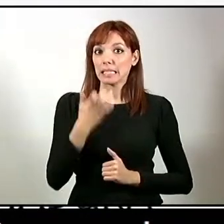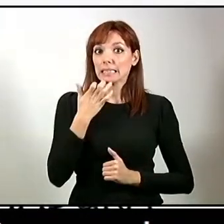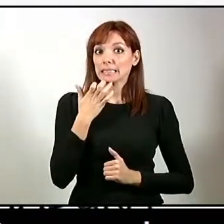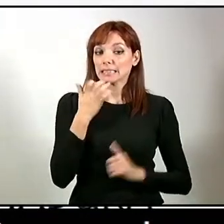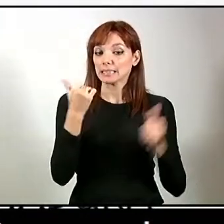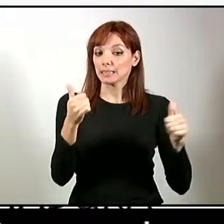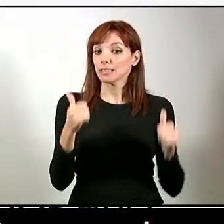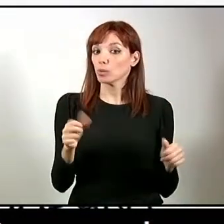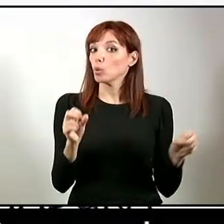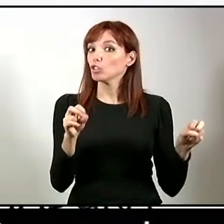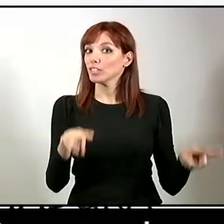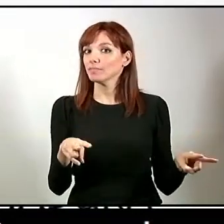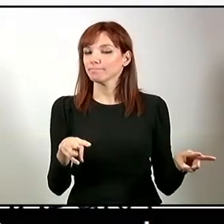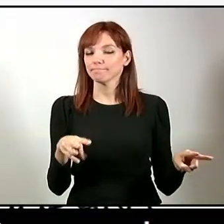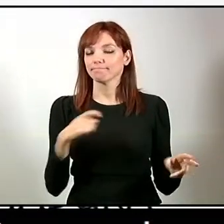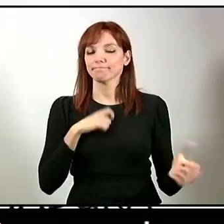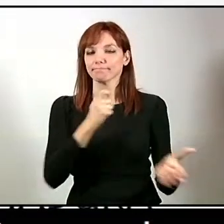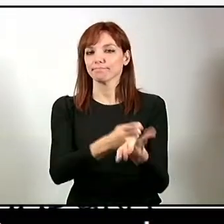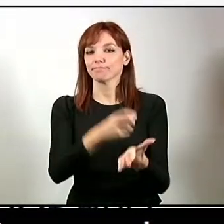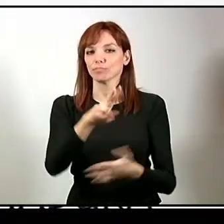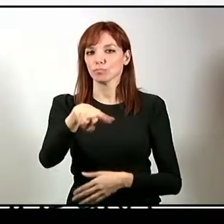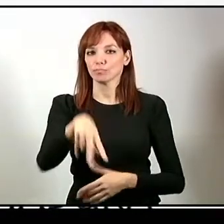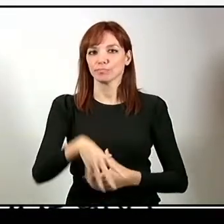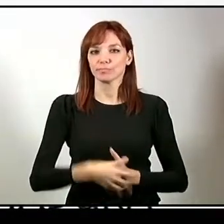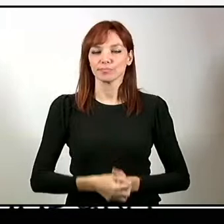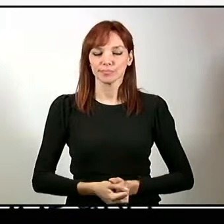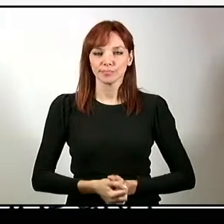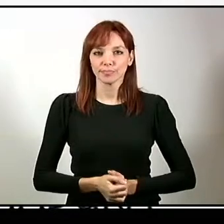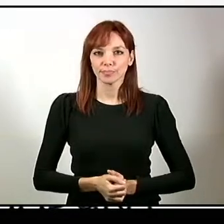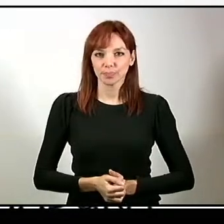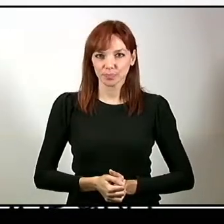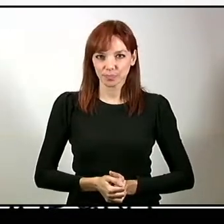nunca podría intervenir.